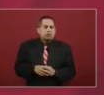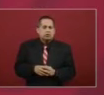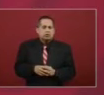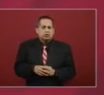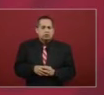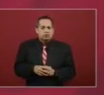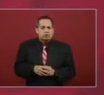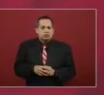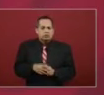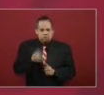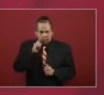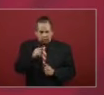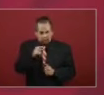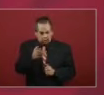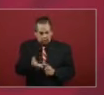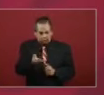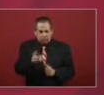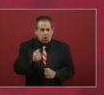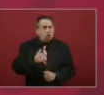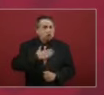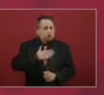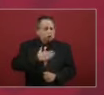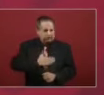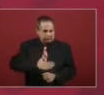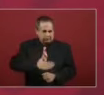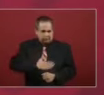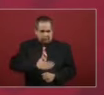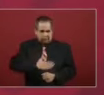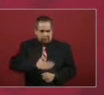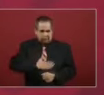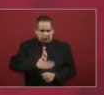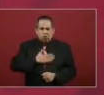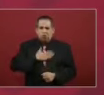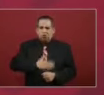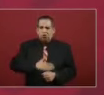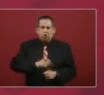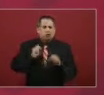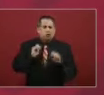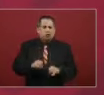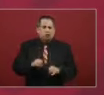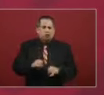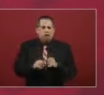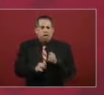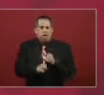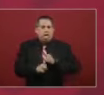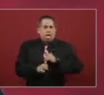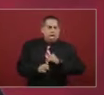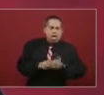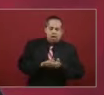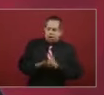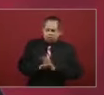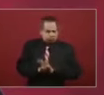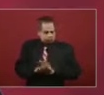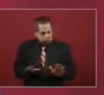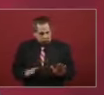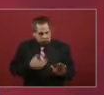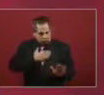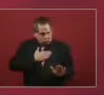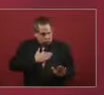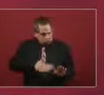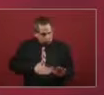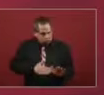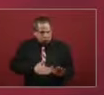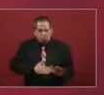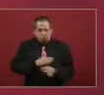se pida justicia, que no haya influyentismo, que